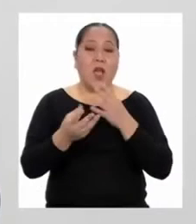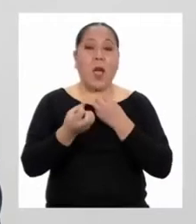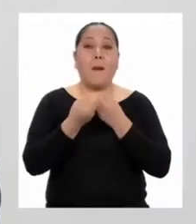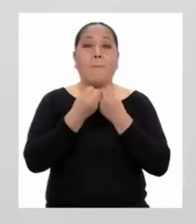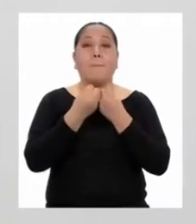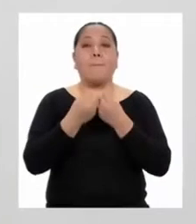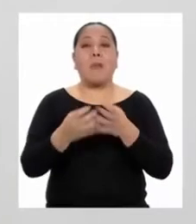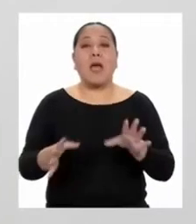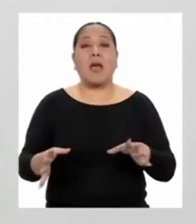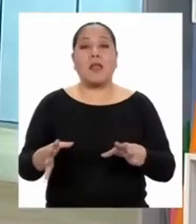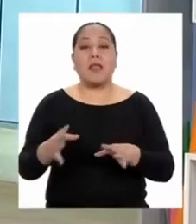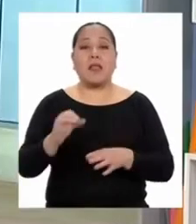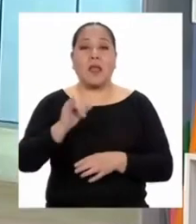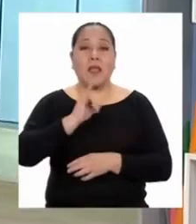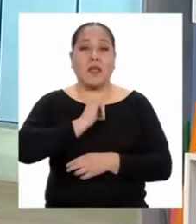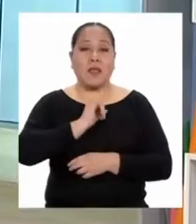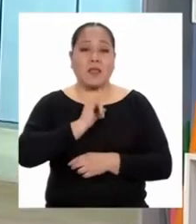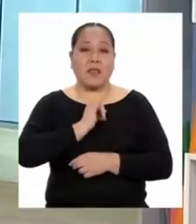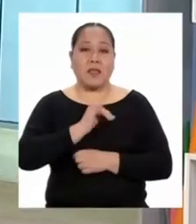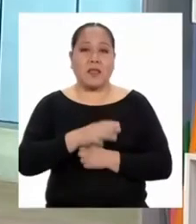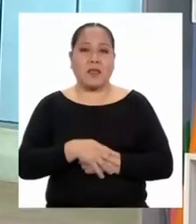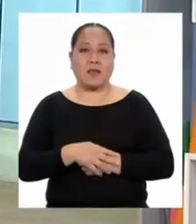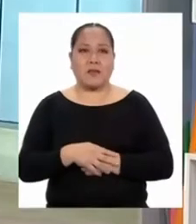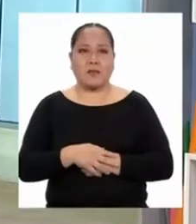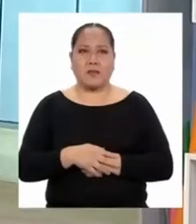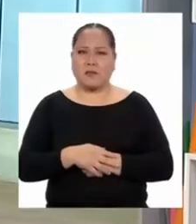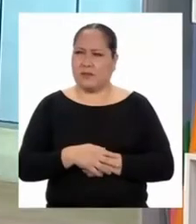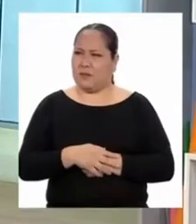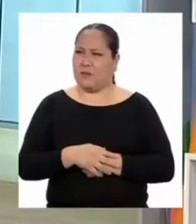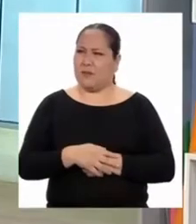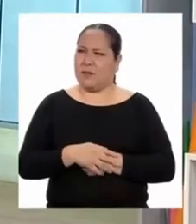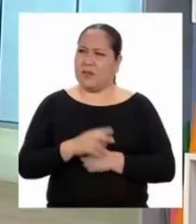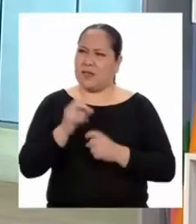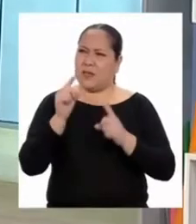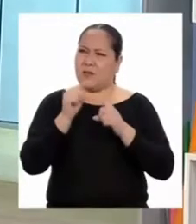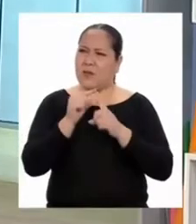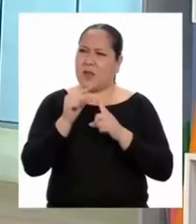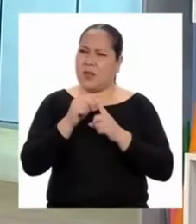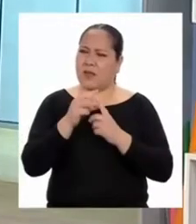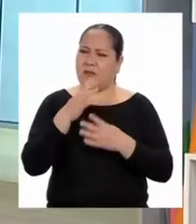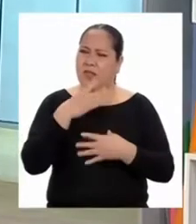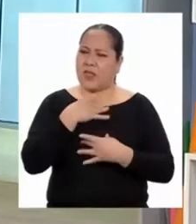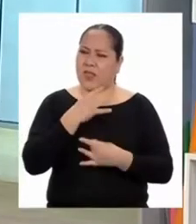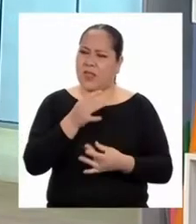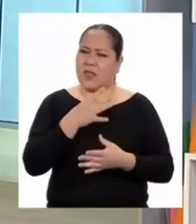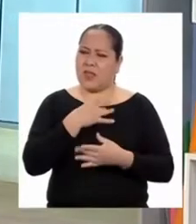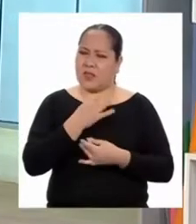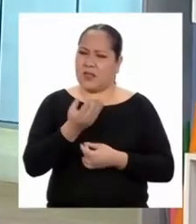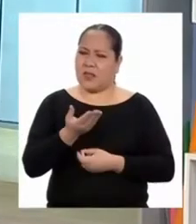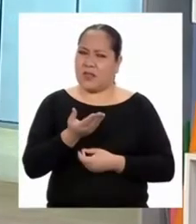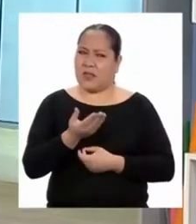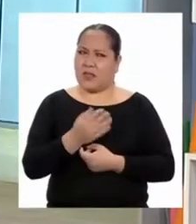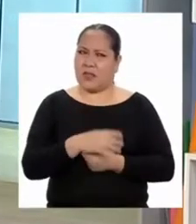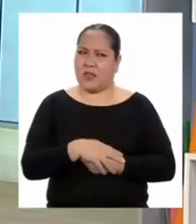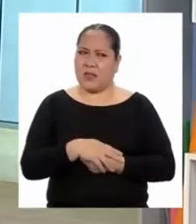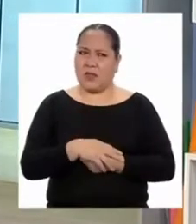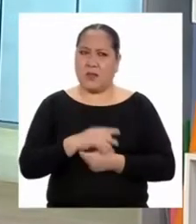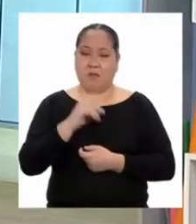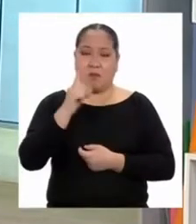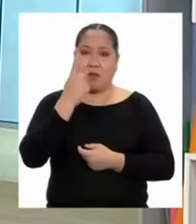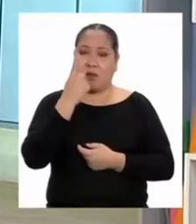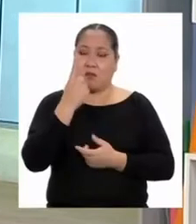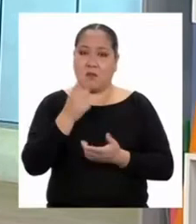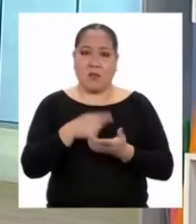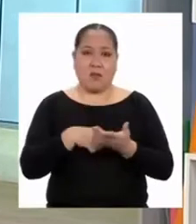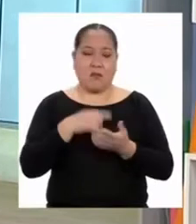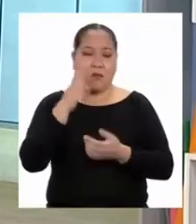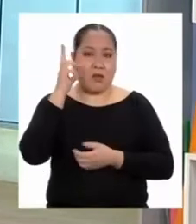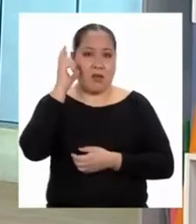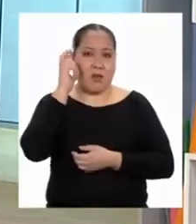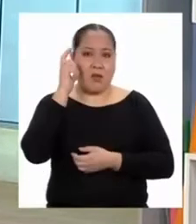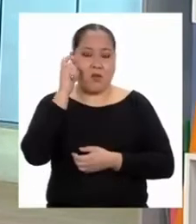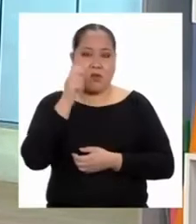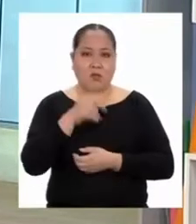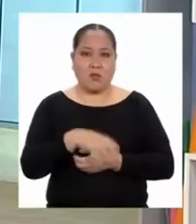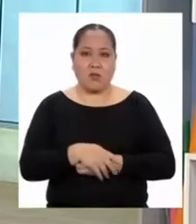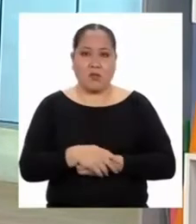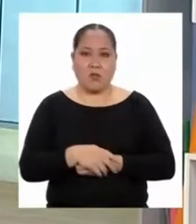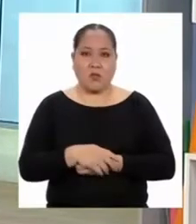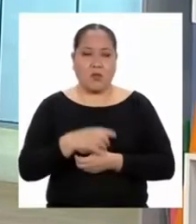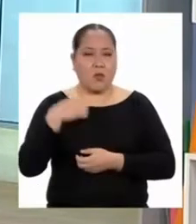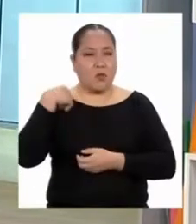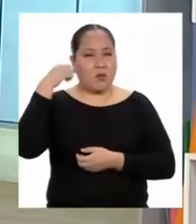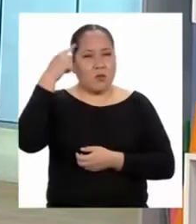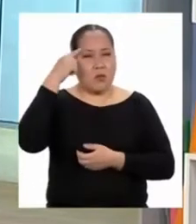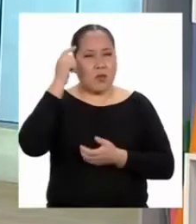de la propia identidad. ¡Qué palabra para más interesante! Primera vez que la escucho. Creo que la